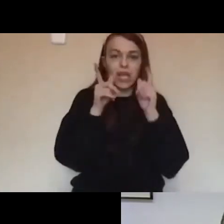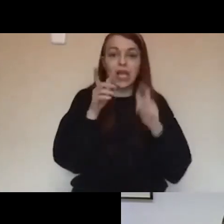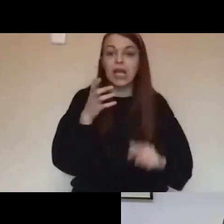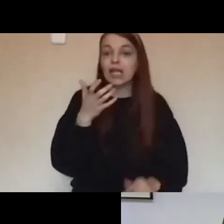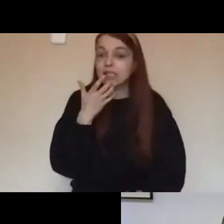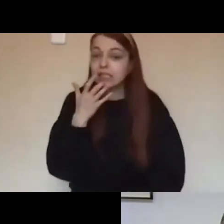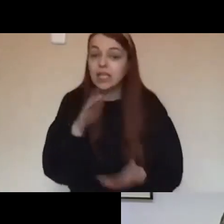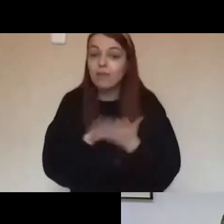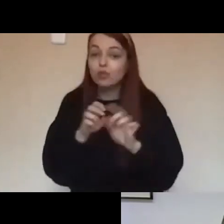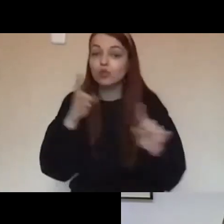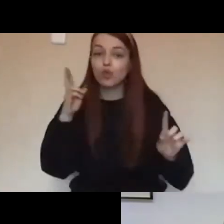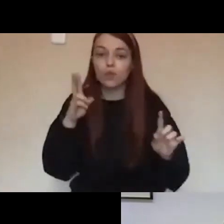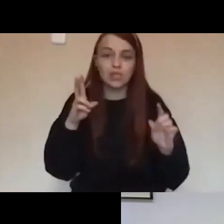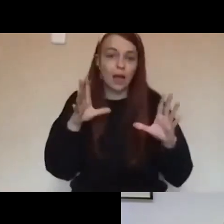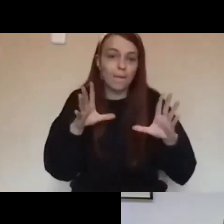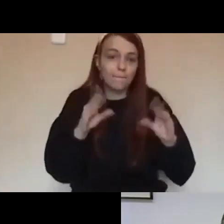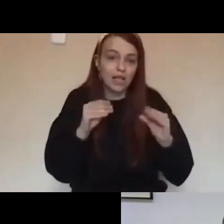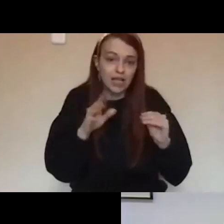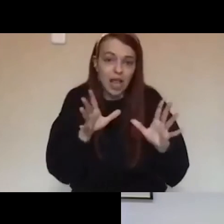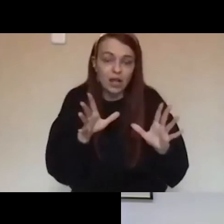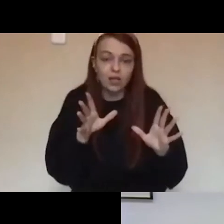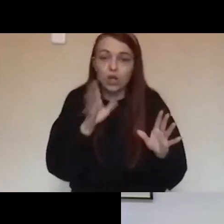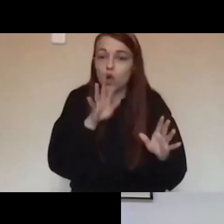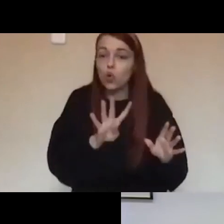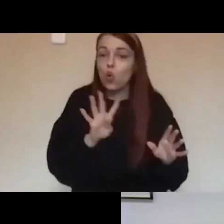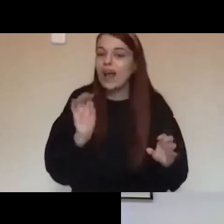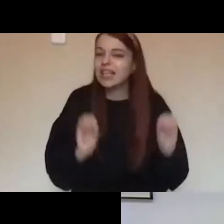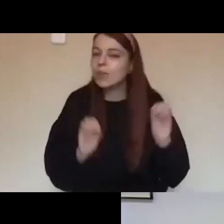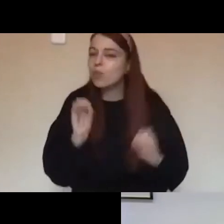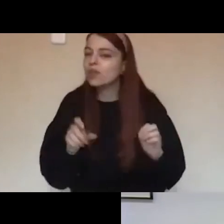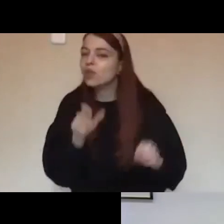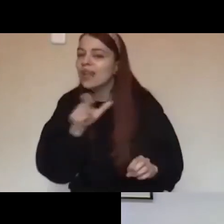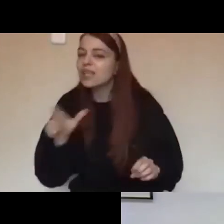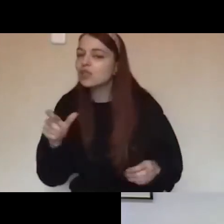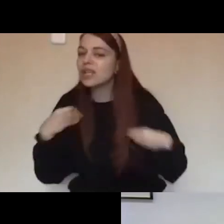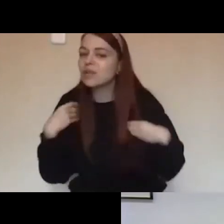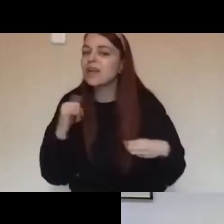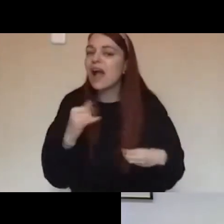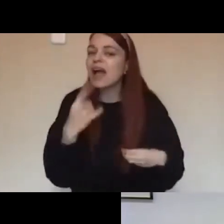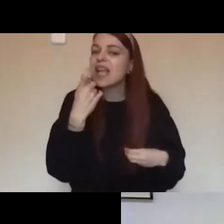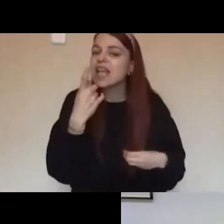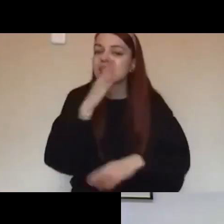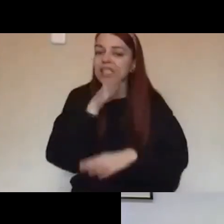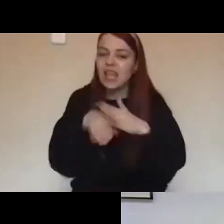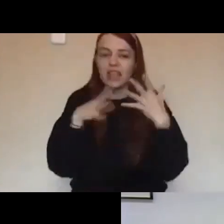punto de vista materialista, el 40% de la población tiene alguna necesidad de accesibilidad, eso no es una minoría.